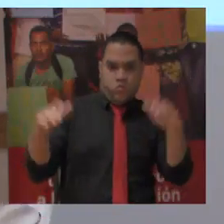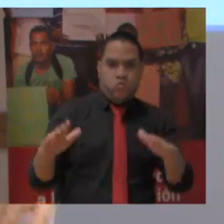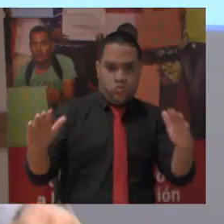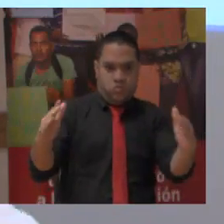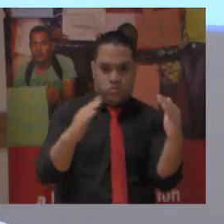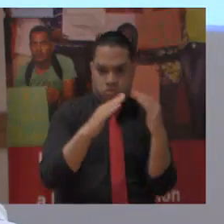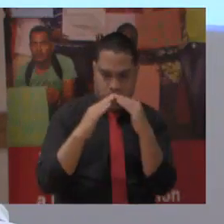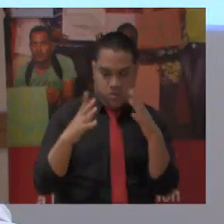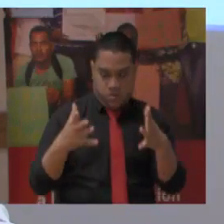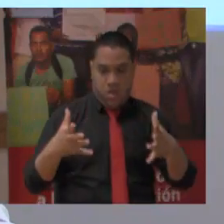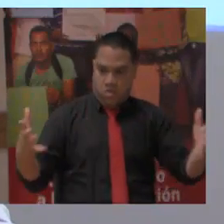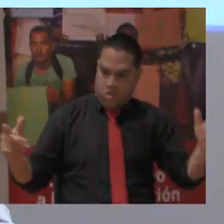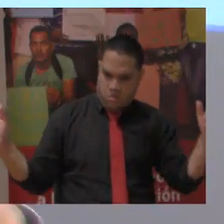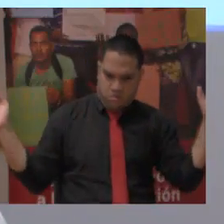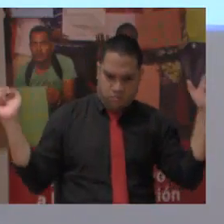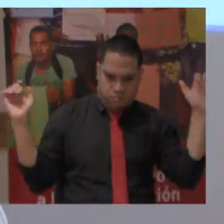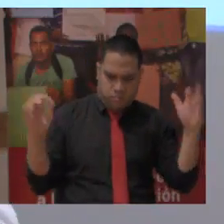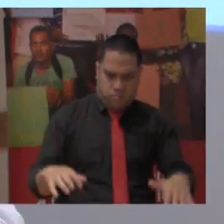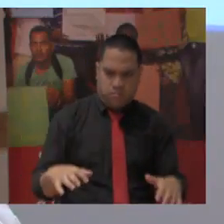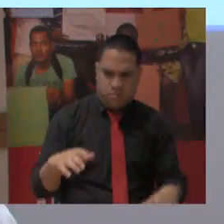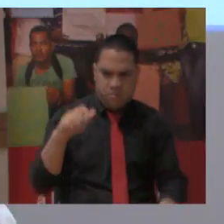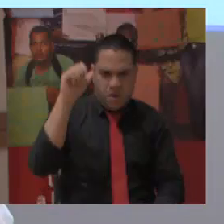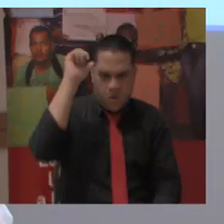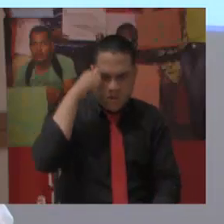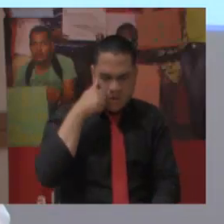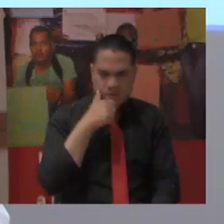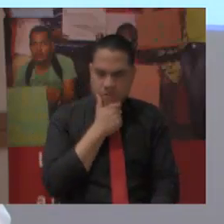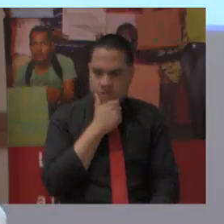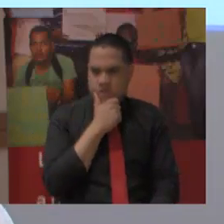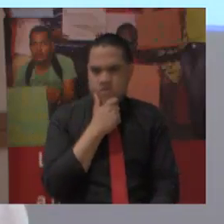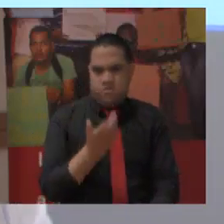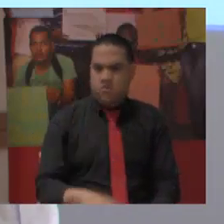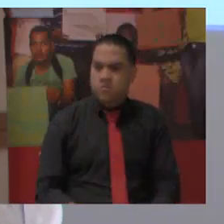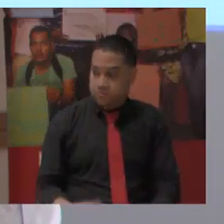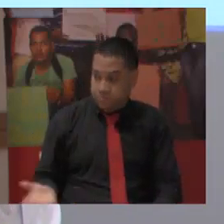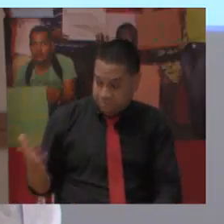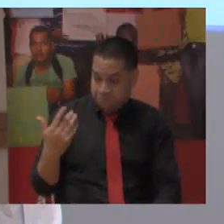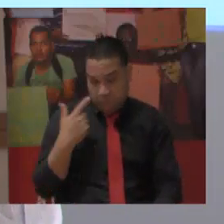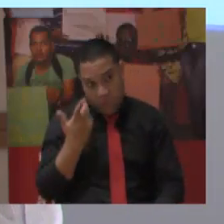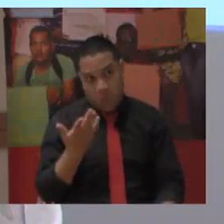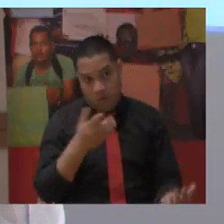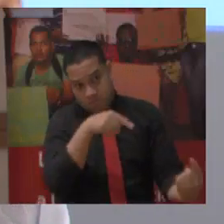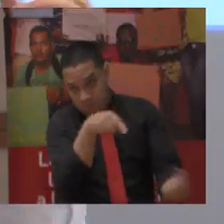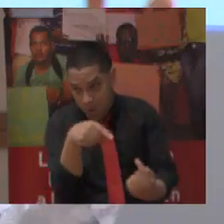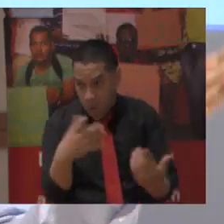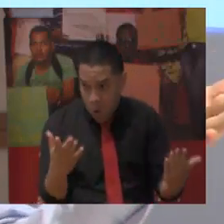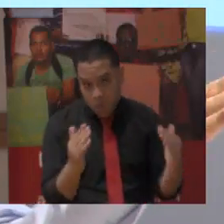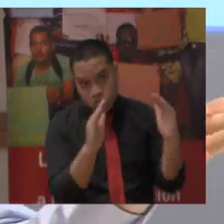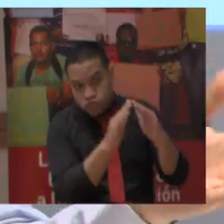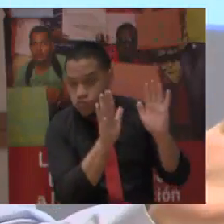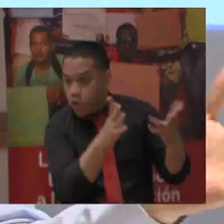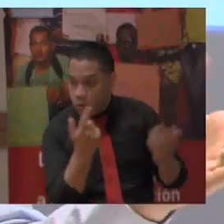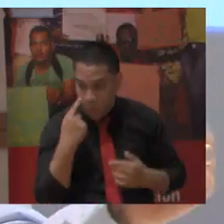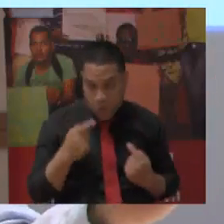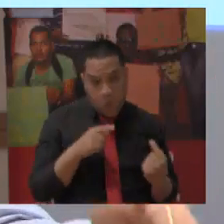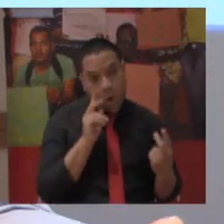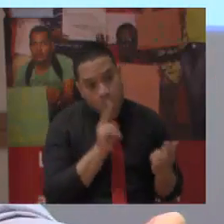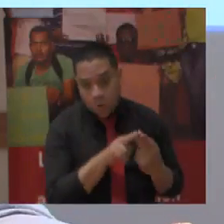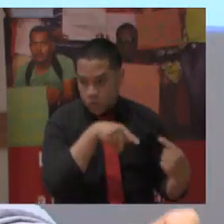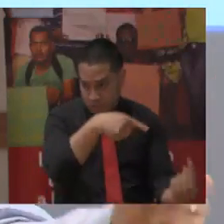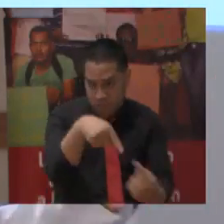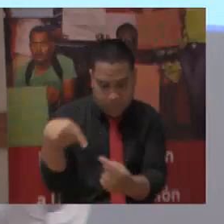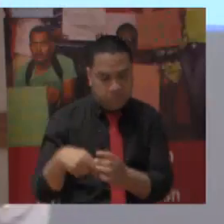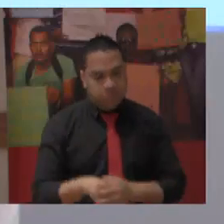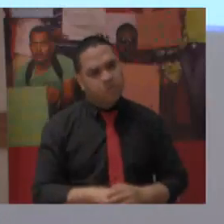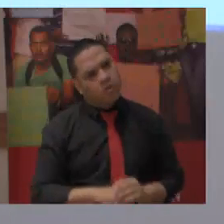los mejoraran. Y me acuerdo que fui y me mostraron cómo funcionaba el hogar, y después me dijeron, bueno, doctor Alejandro, entonces